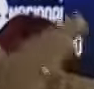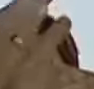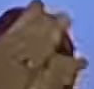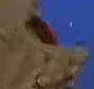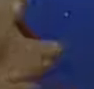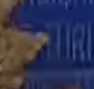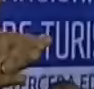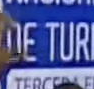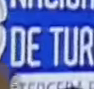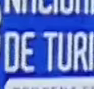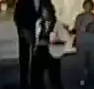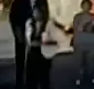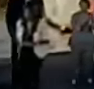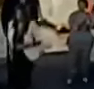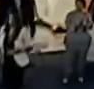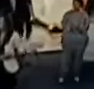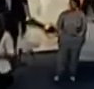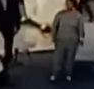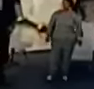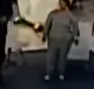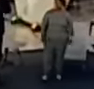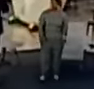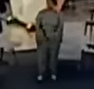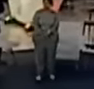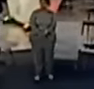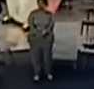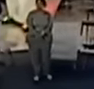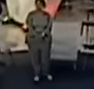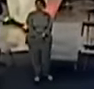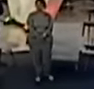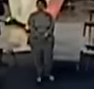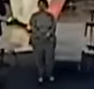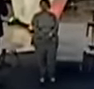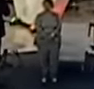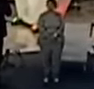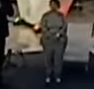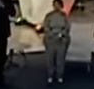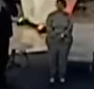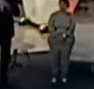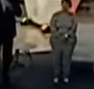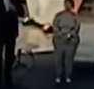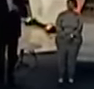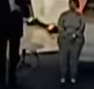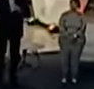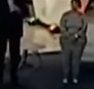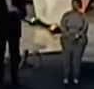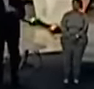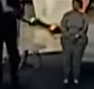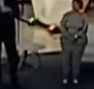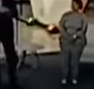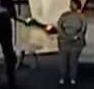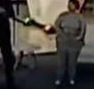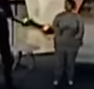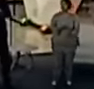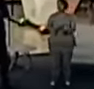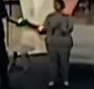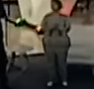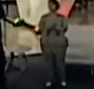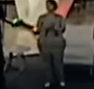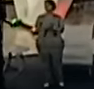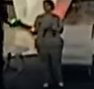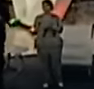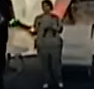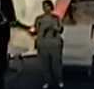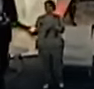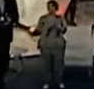Venezuela. Distinción categoría que fue creada. Ganador Isla, Piscina, Posada y Boutique del Estado Sucre. Recibe